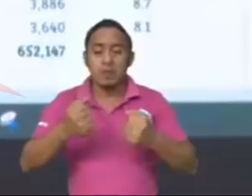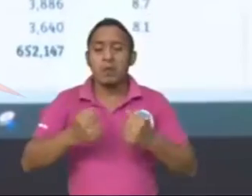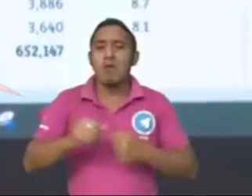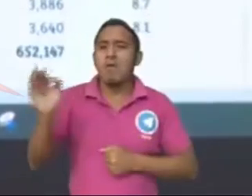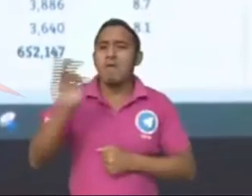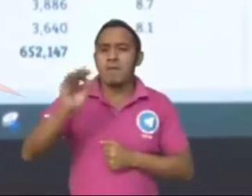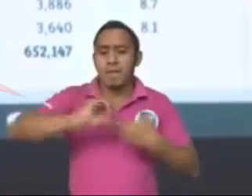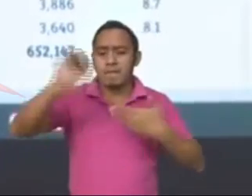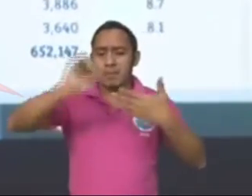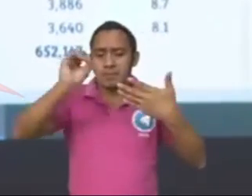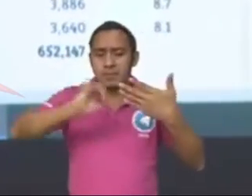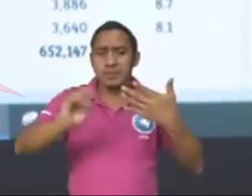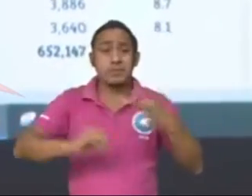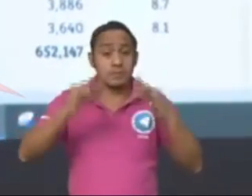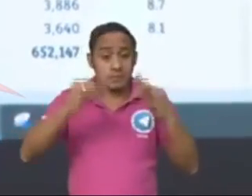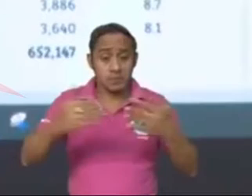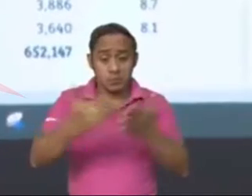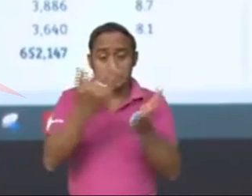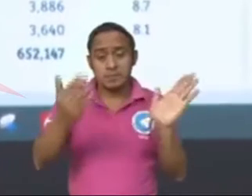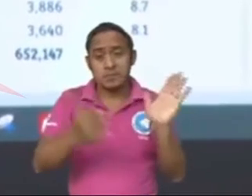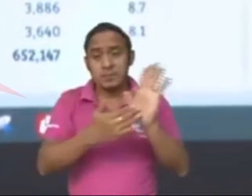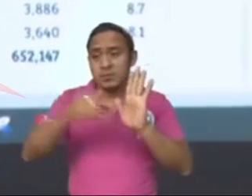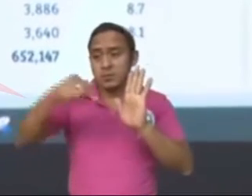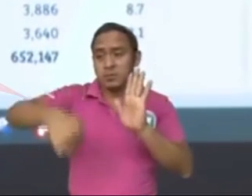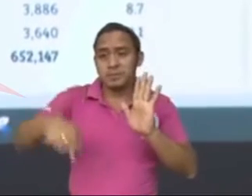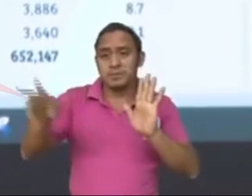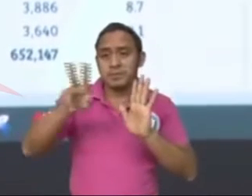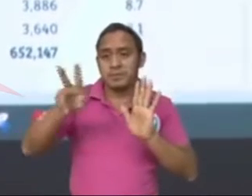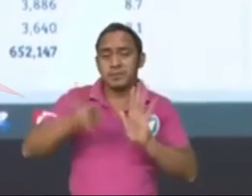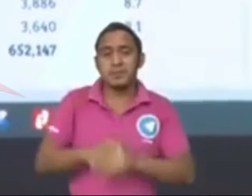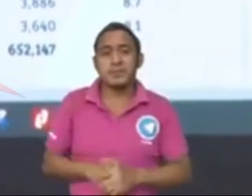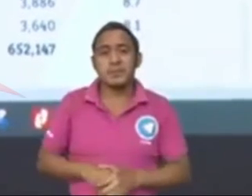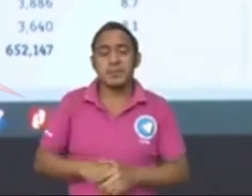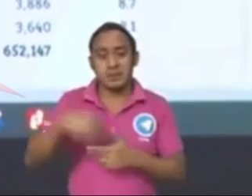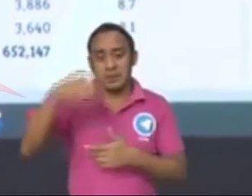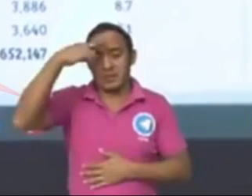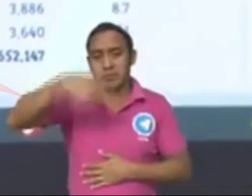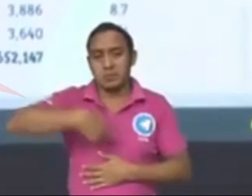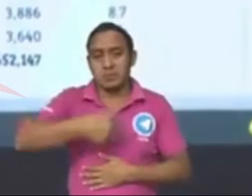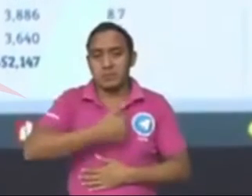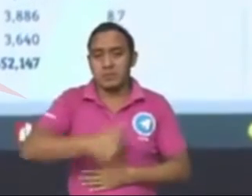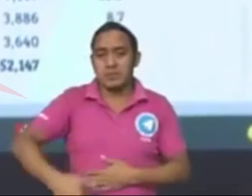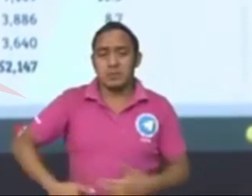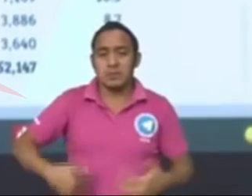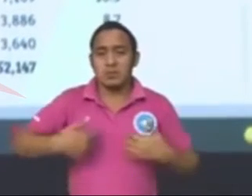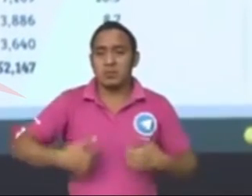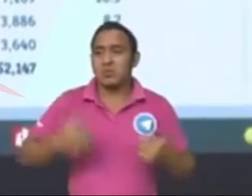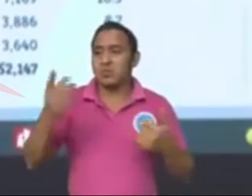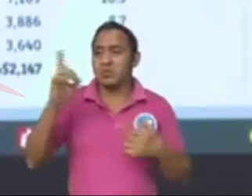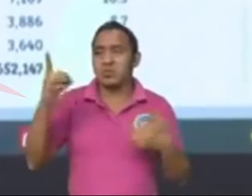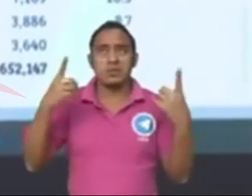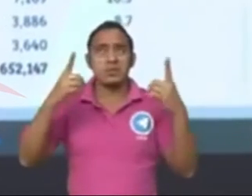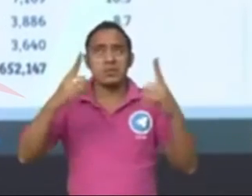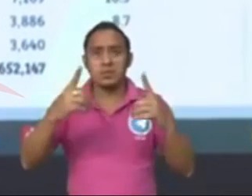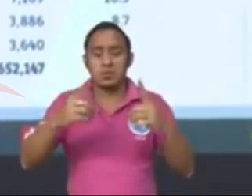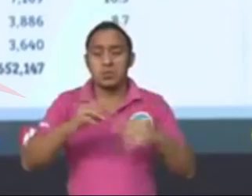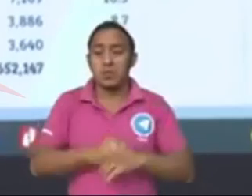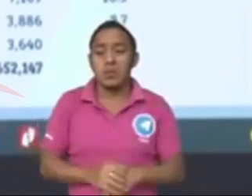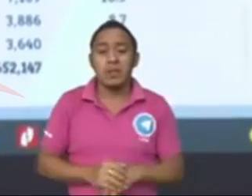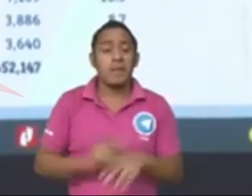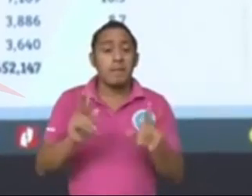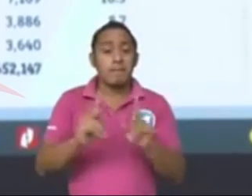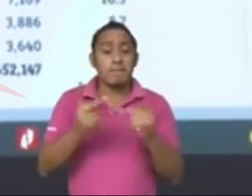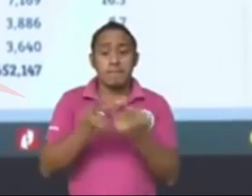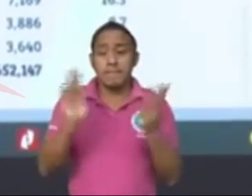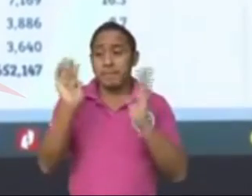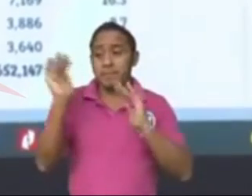tienen mejor salud, son más productivas, así mejoran su trabajo, sus estudios y se genera un cambio significativo de calidad de